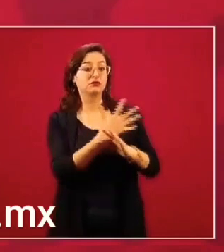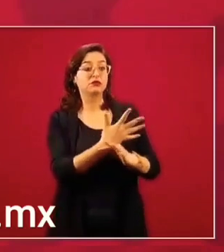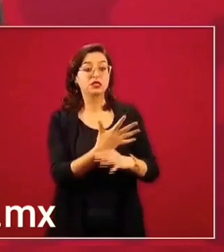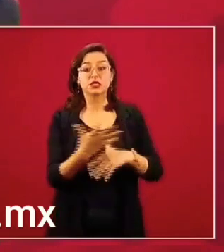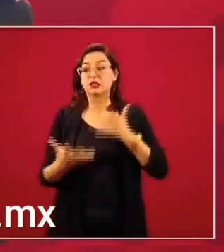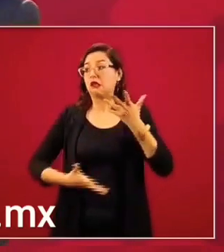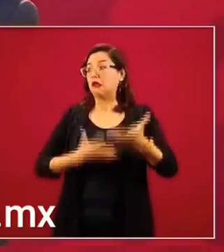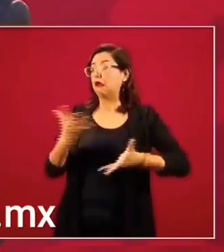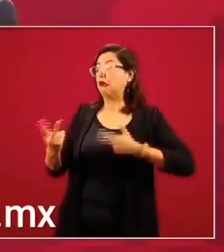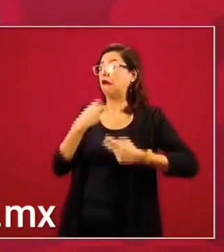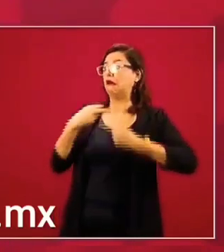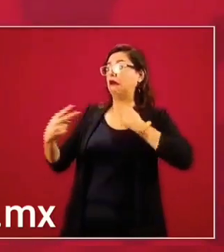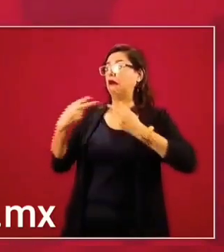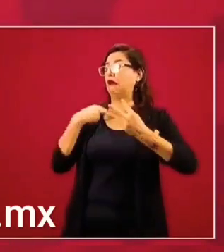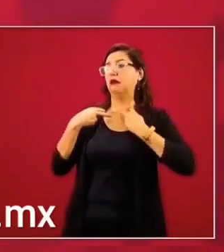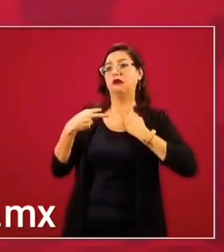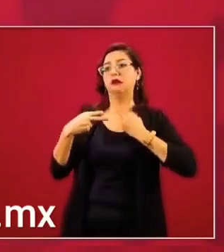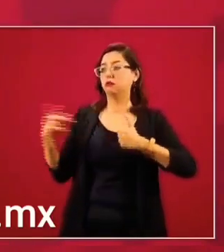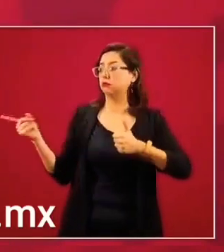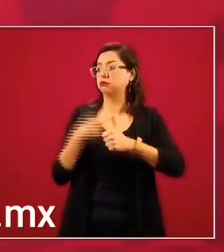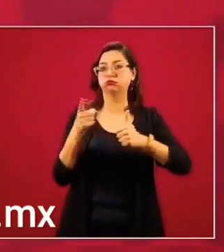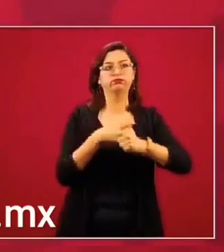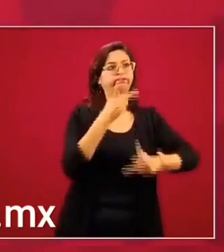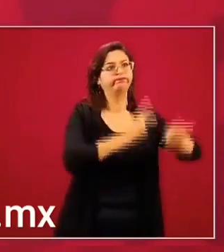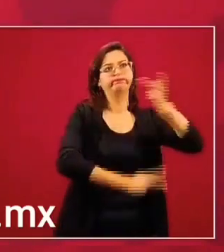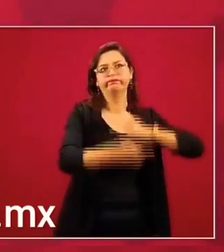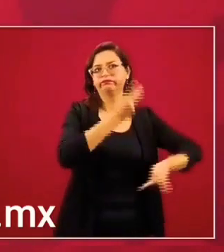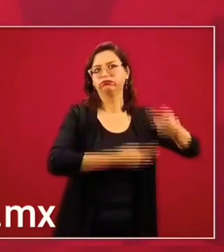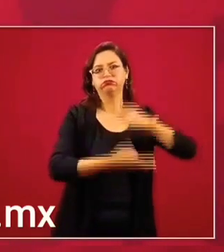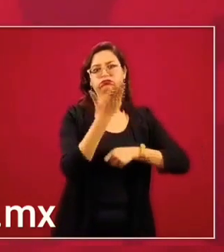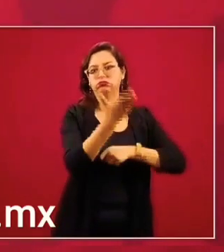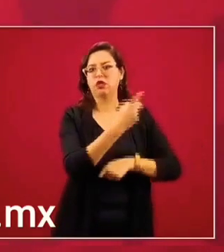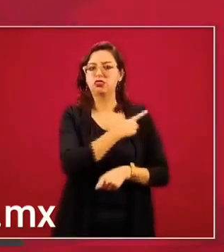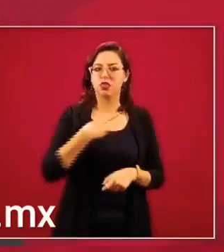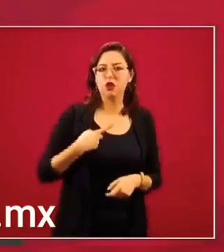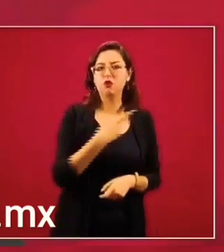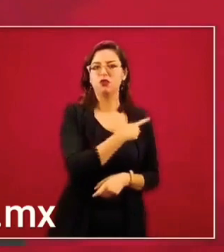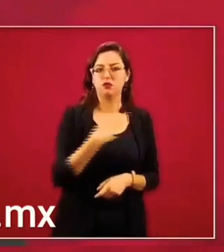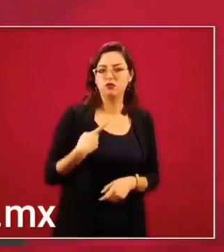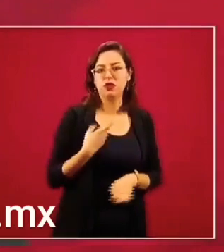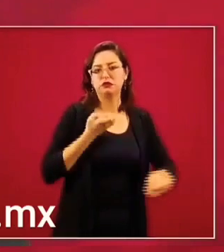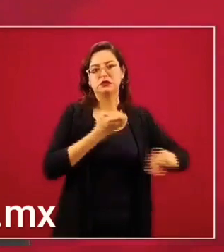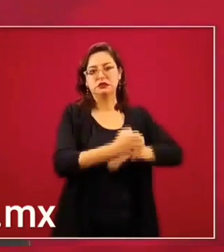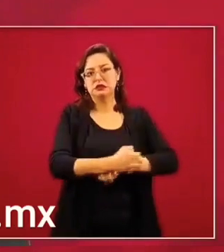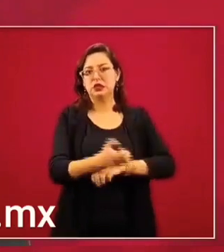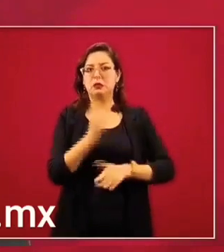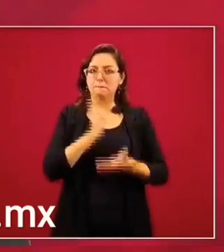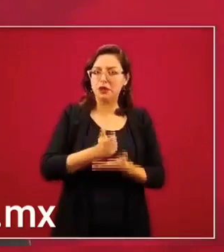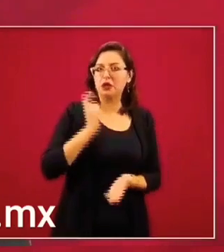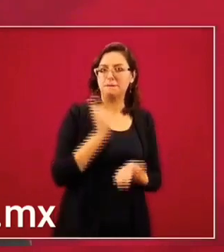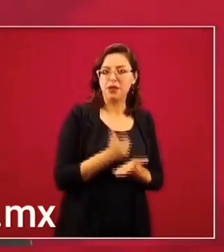primero es crédito y endeudar más. al Estado.